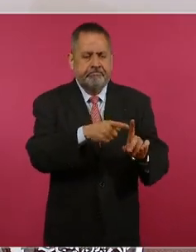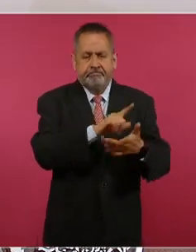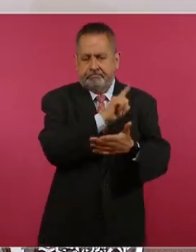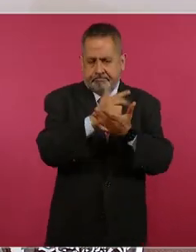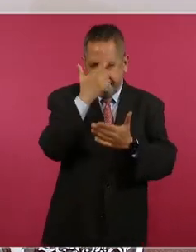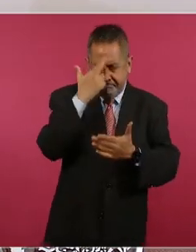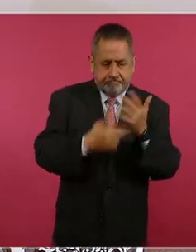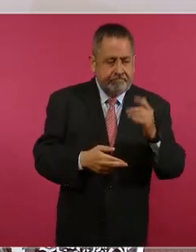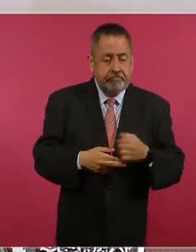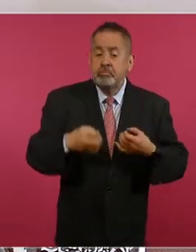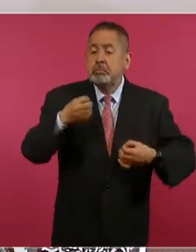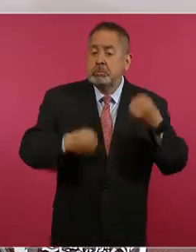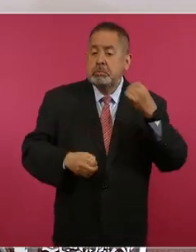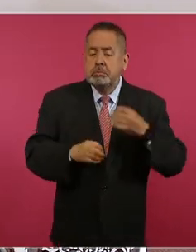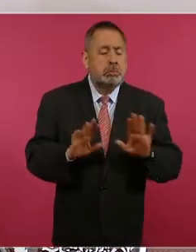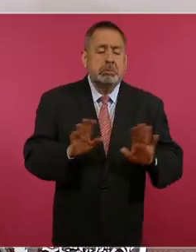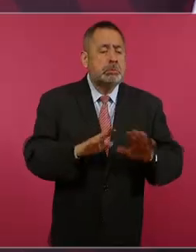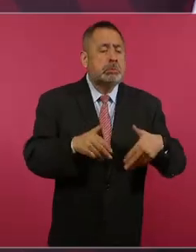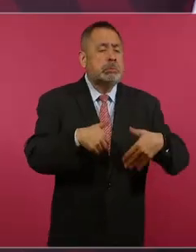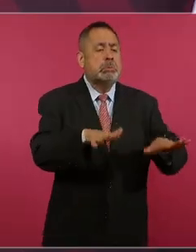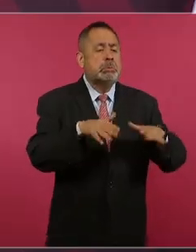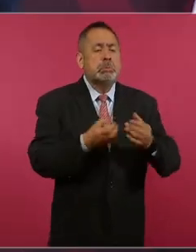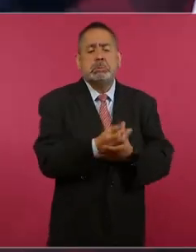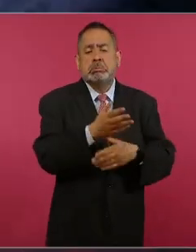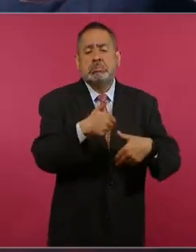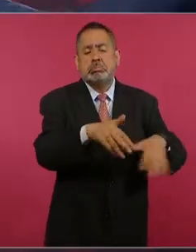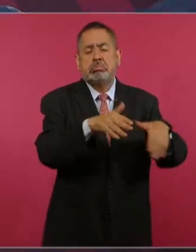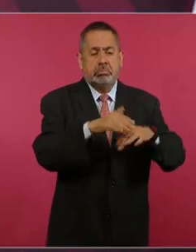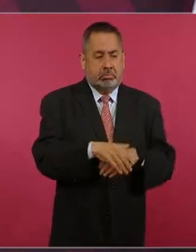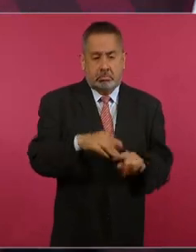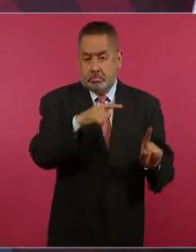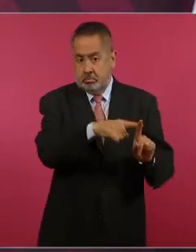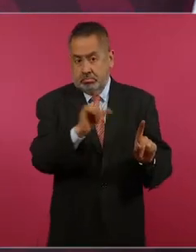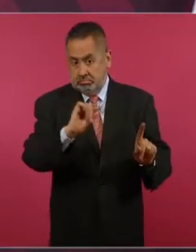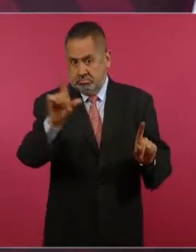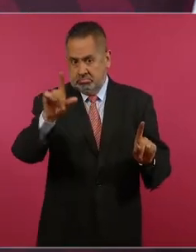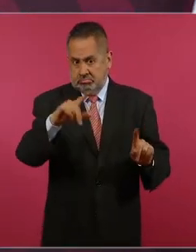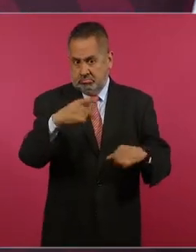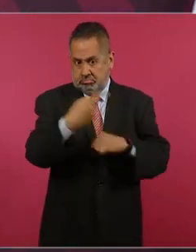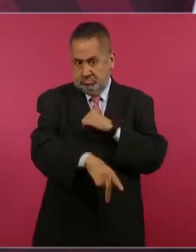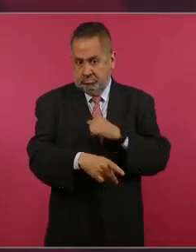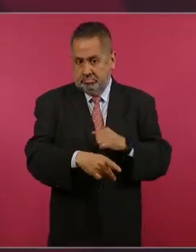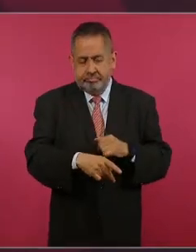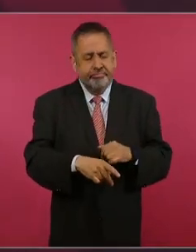delincuente de fama.